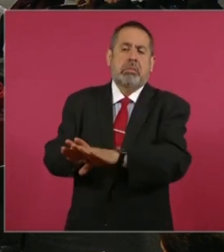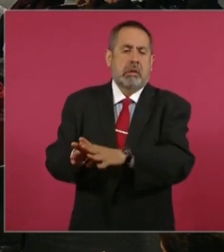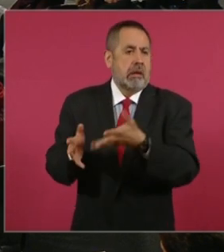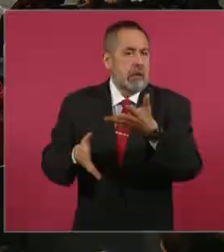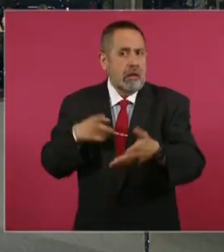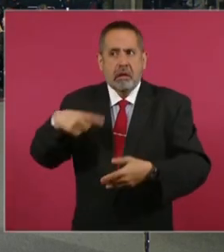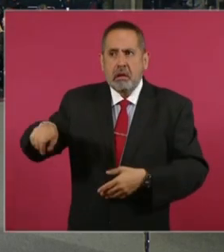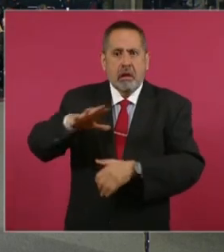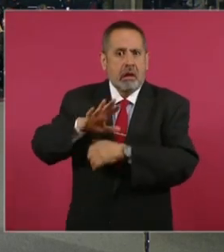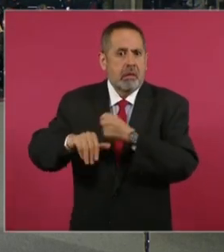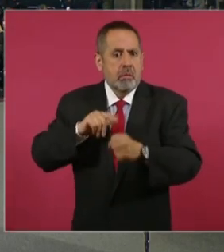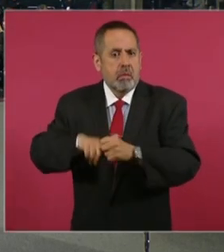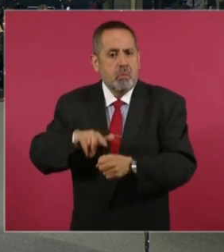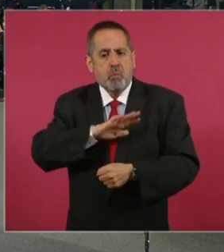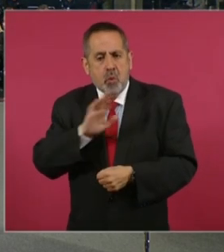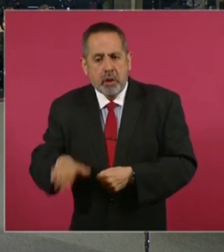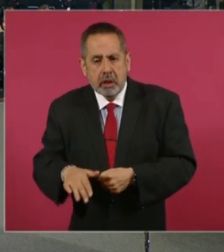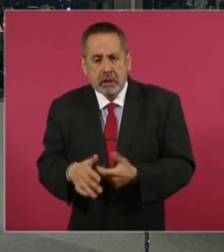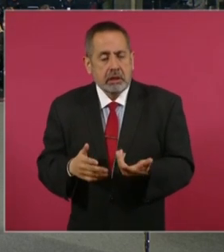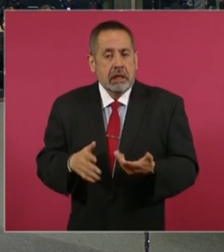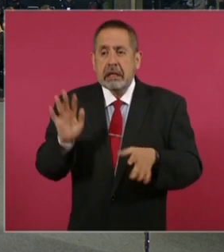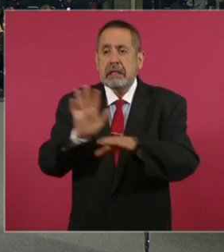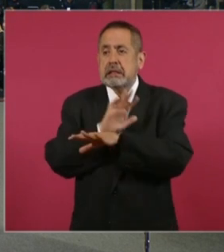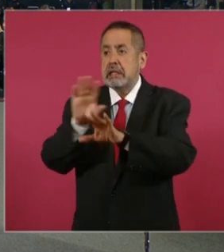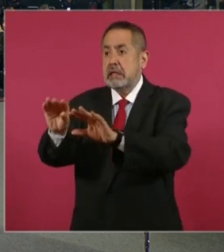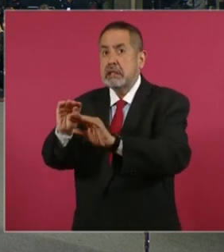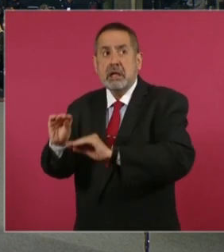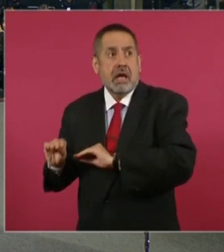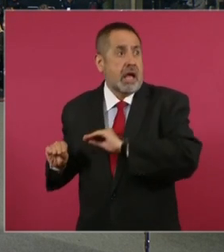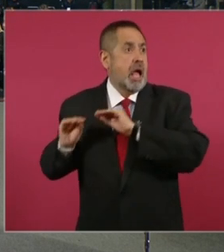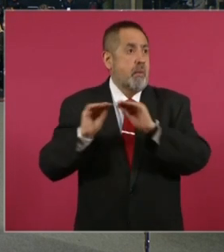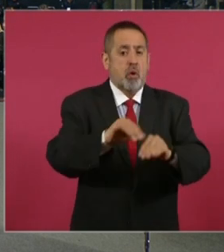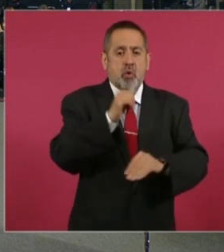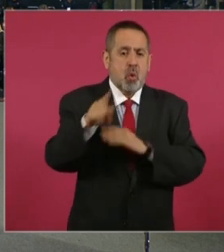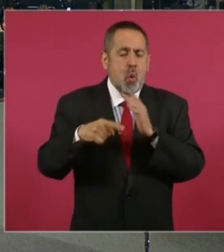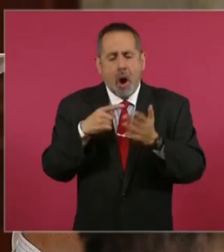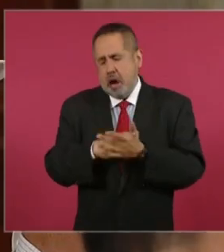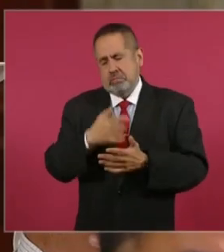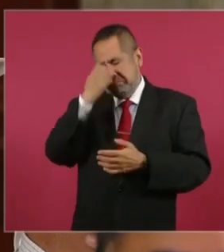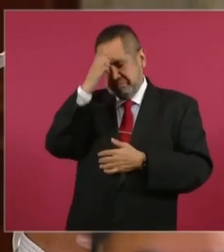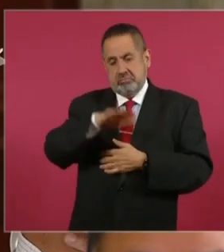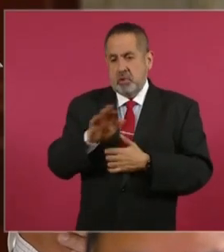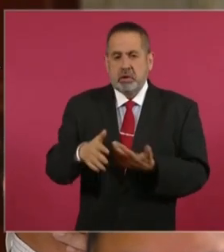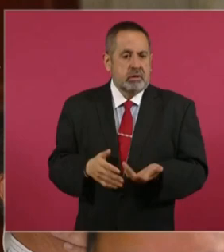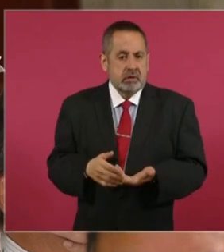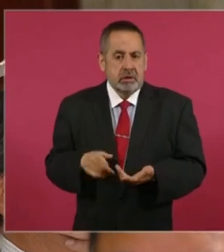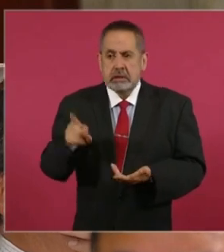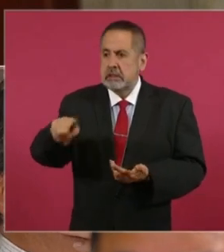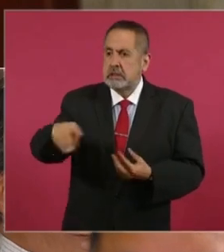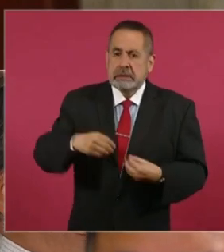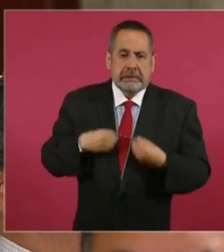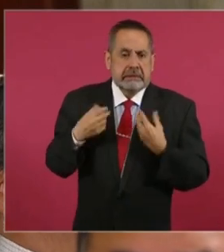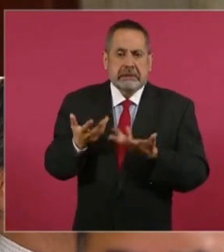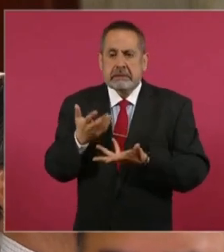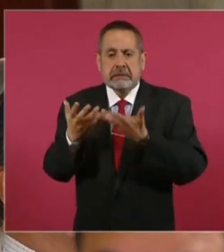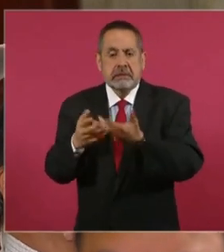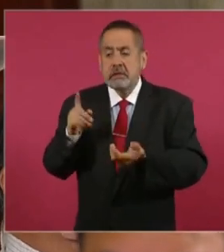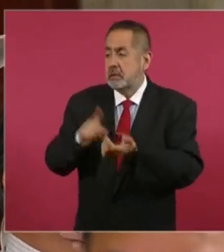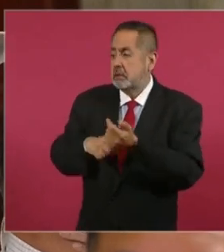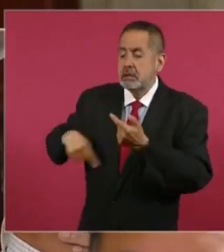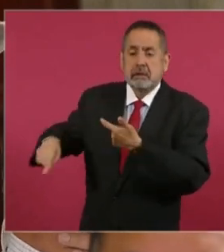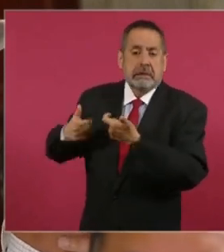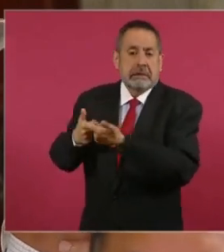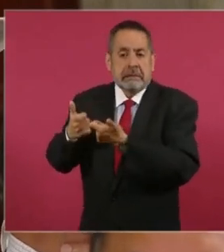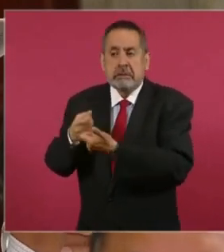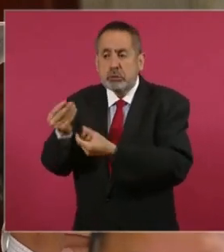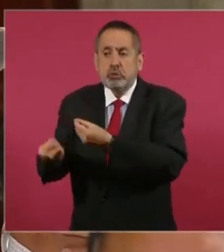implicaría para ellos un cambio de depositario. La vida de estos animales vende a sí mismo de los tiempos eternos y de las